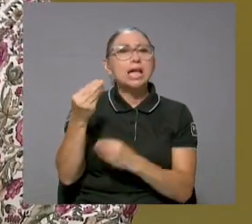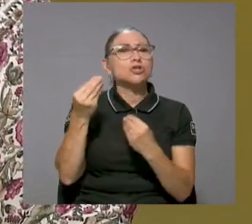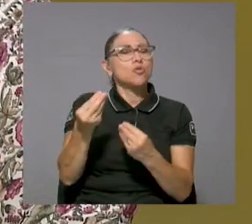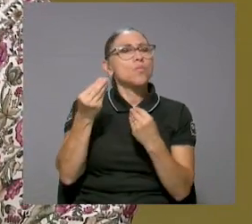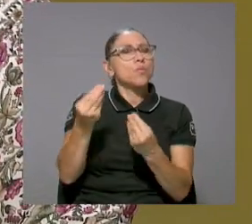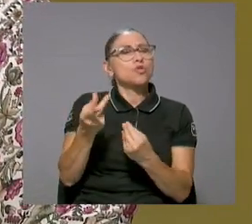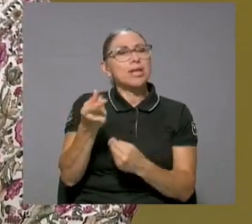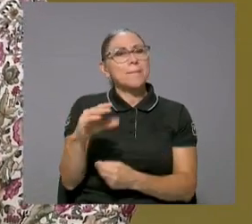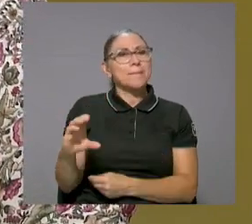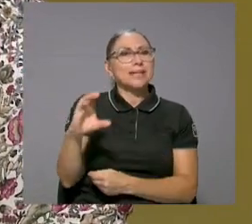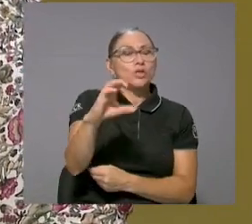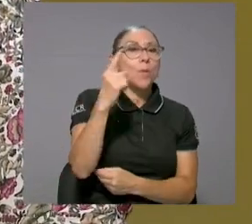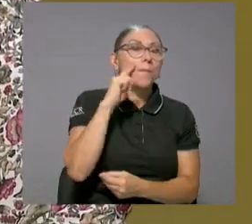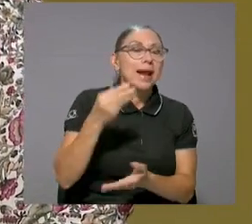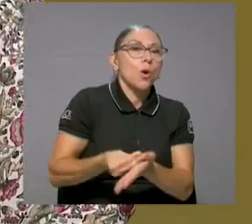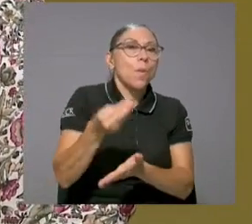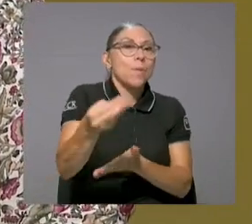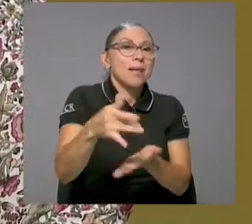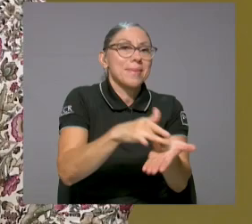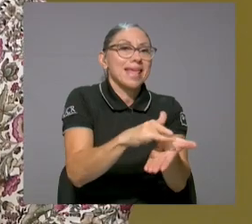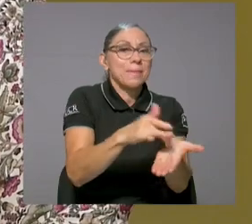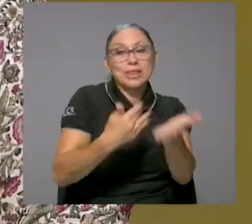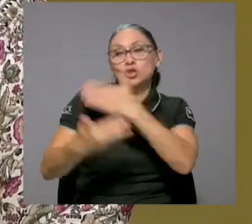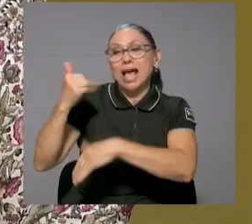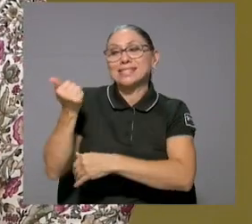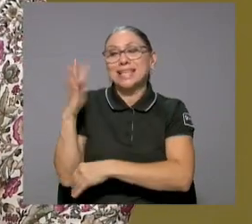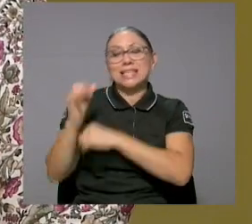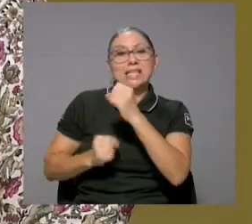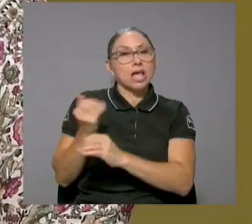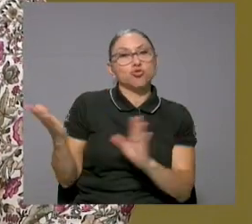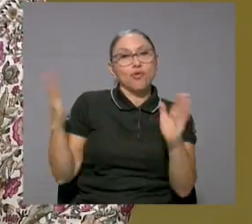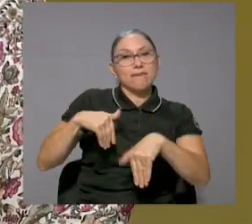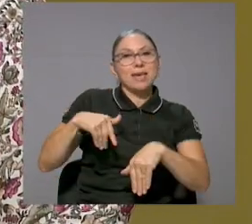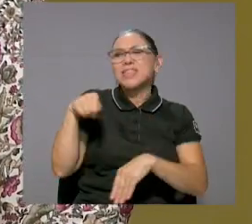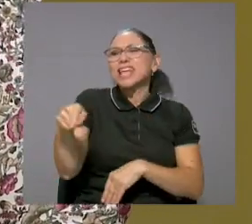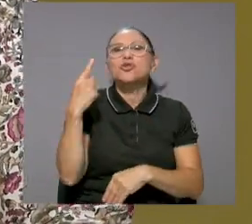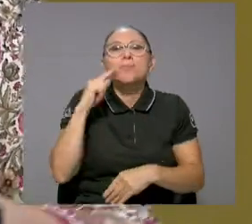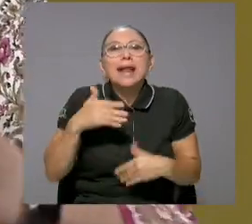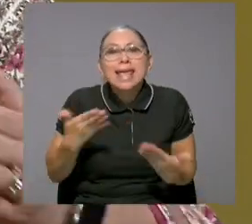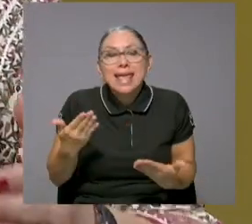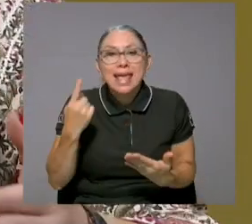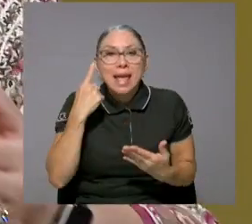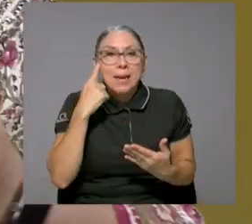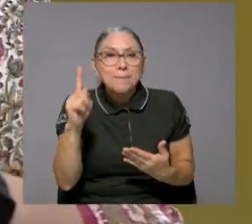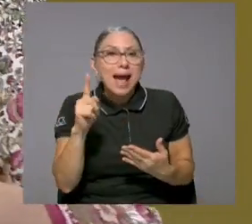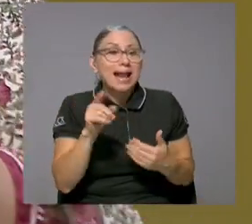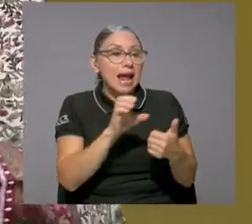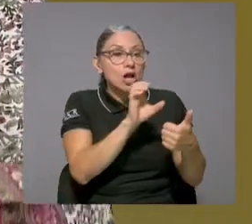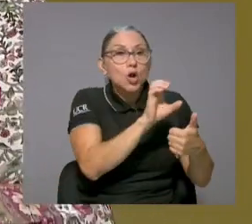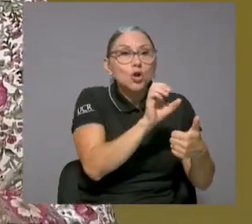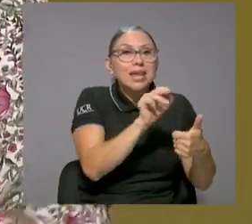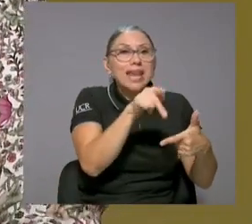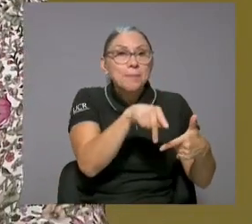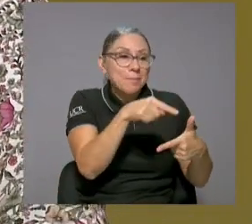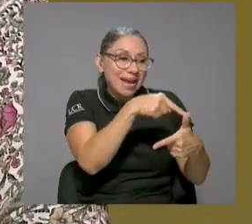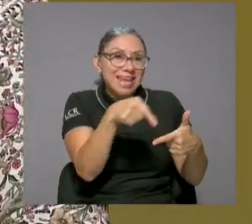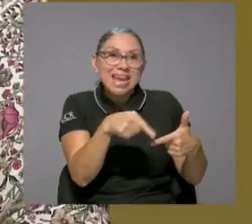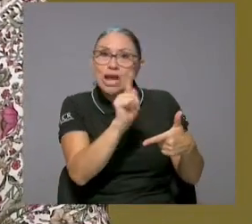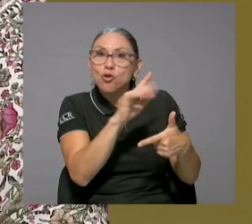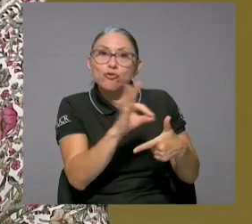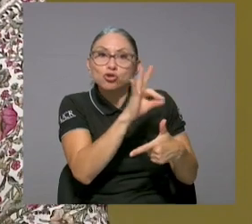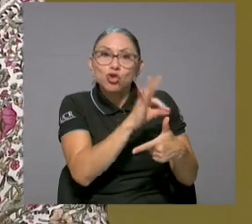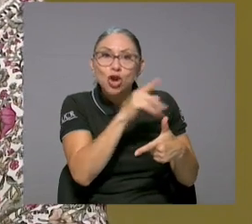tener medicamentos que hace 15 años no teníamos y que lo que sirven es para tratar a los pacientes donde la cloroquina y la primaquina ya no